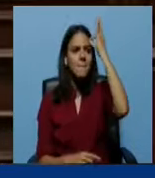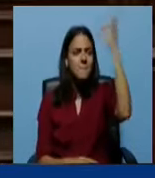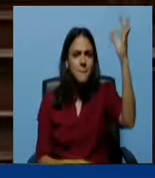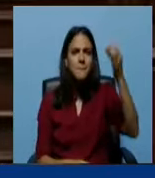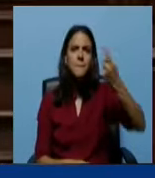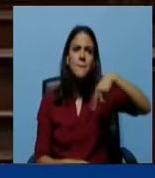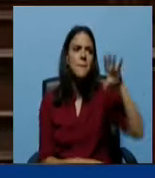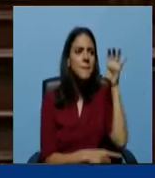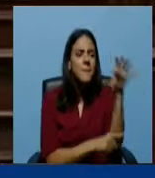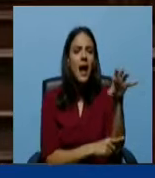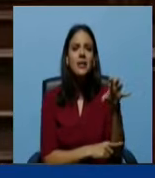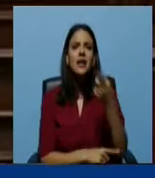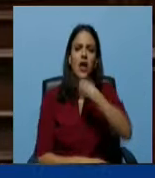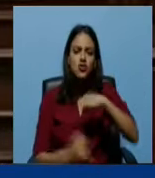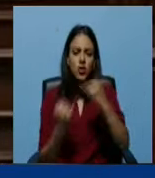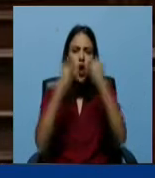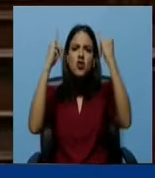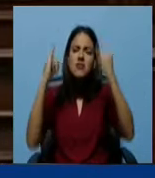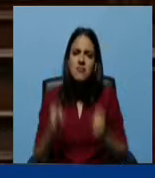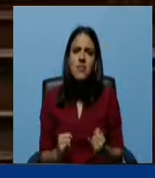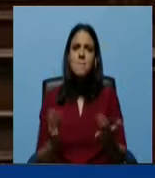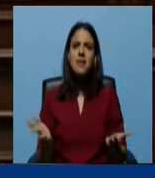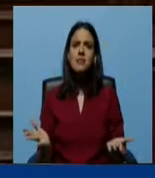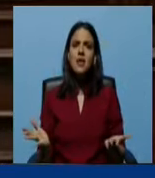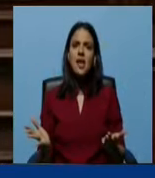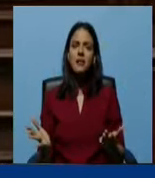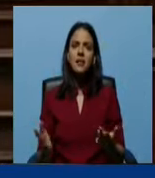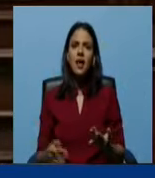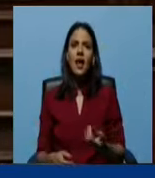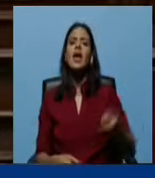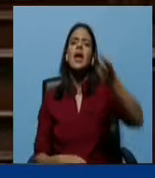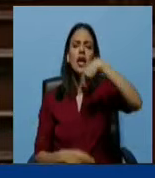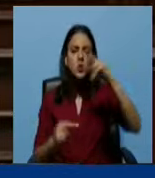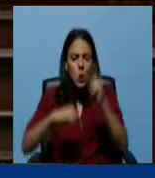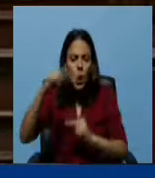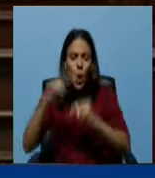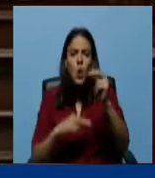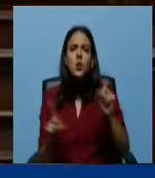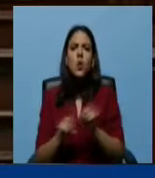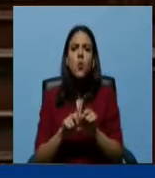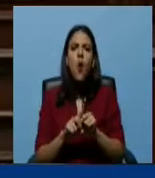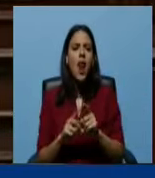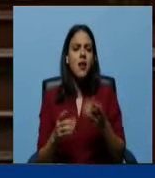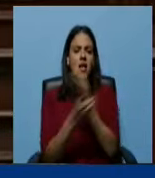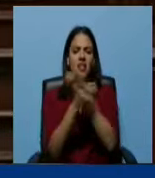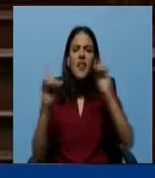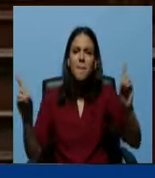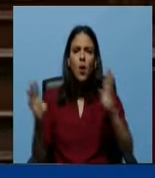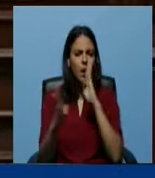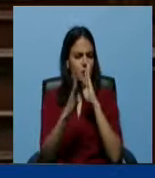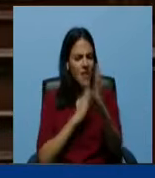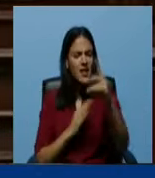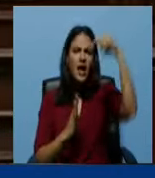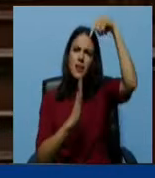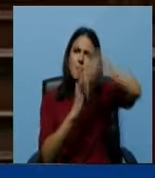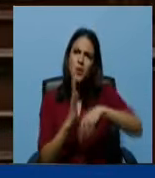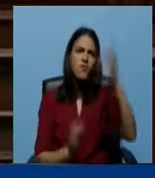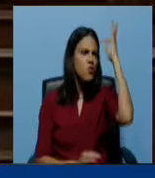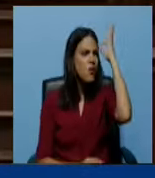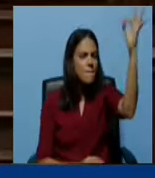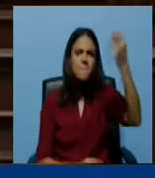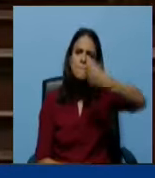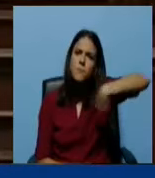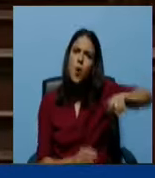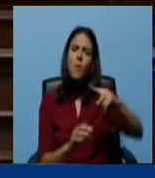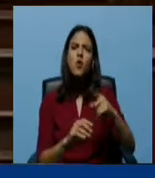independientes y soberanos, para construir una democracia más directa y profunda, popular, para avanzar más